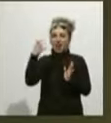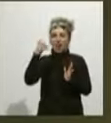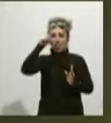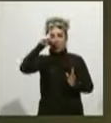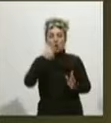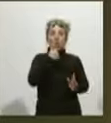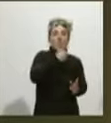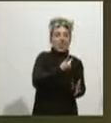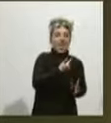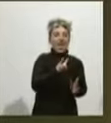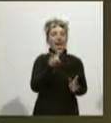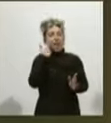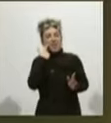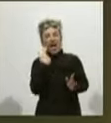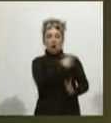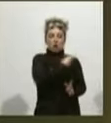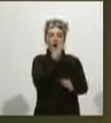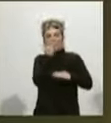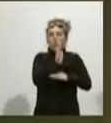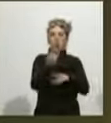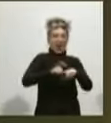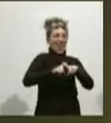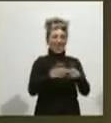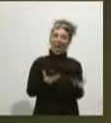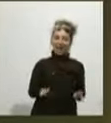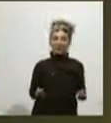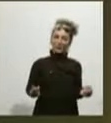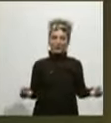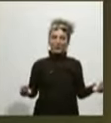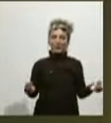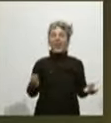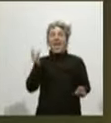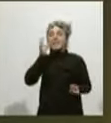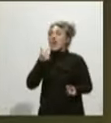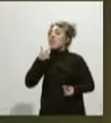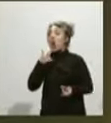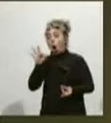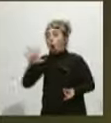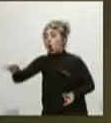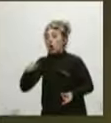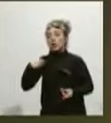Sonsoles, el talante que nos caracteriza. Y ella le comentó, o te lo metes o también te